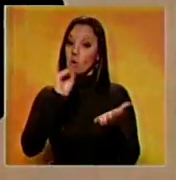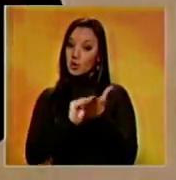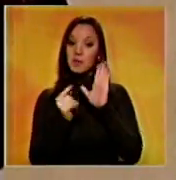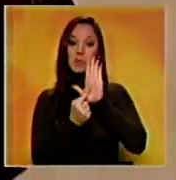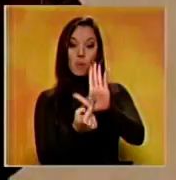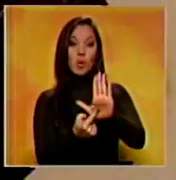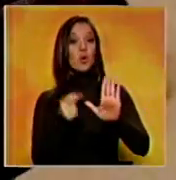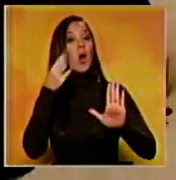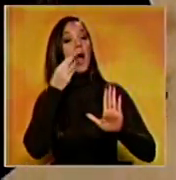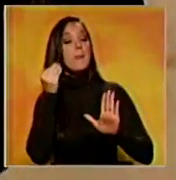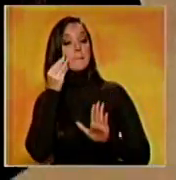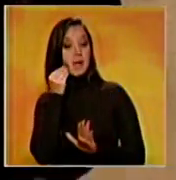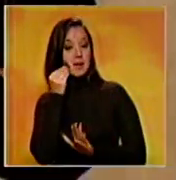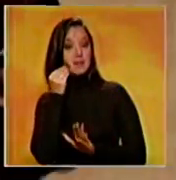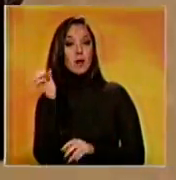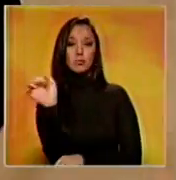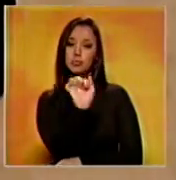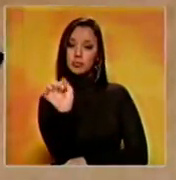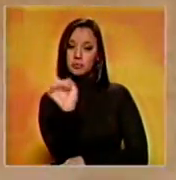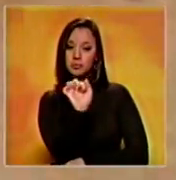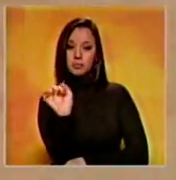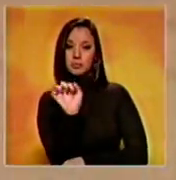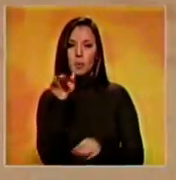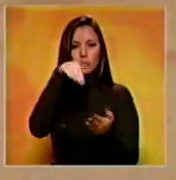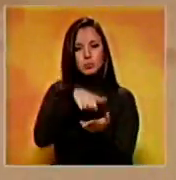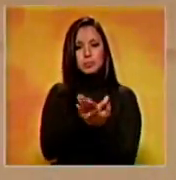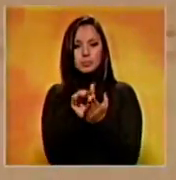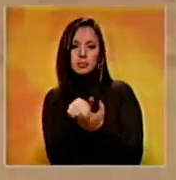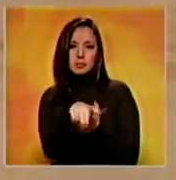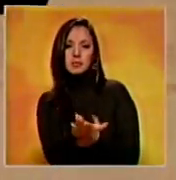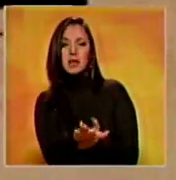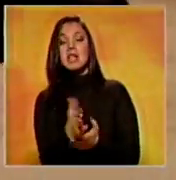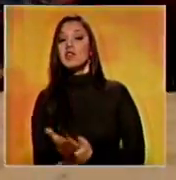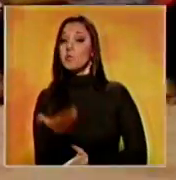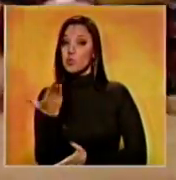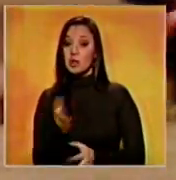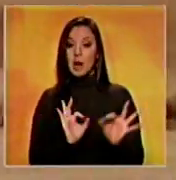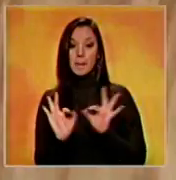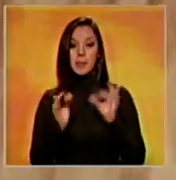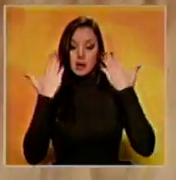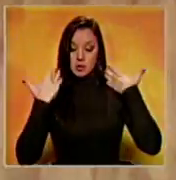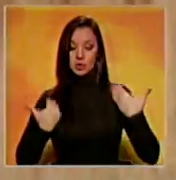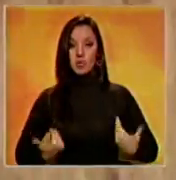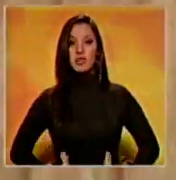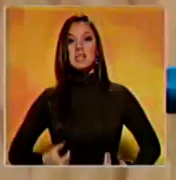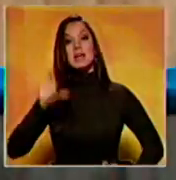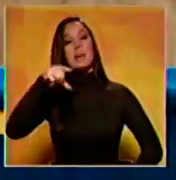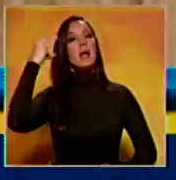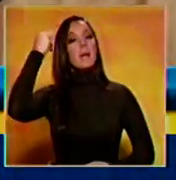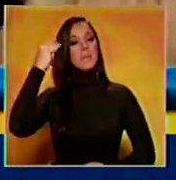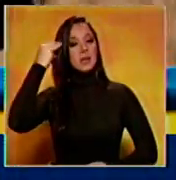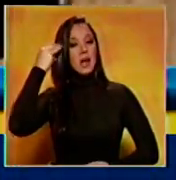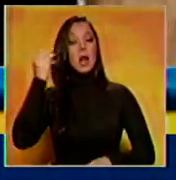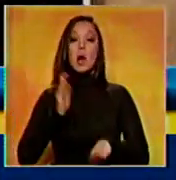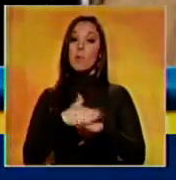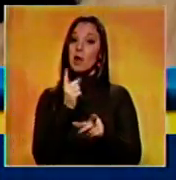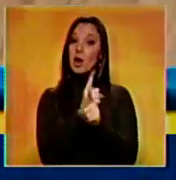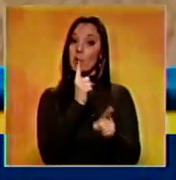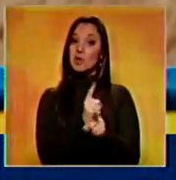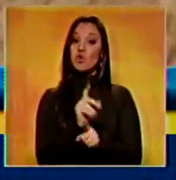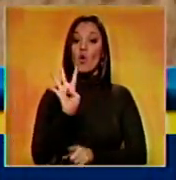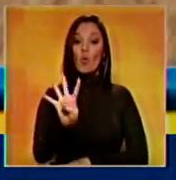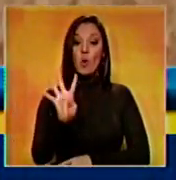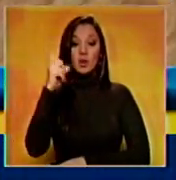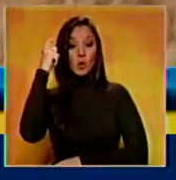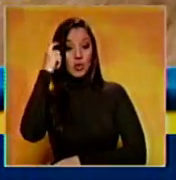su experiencia al frente del volante de un todoterreno. Fue importante la preparación física y mental, pues la competición duró 4 días